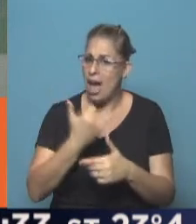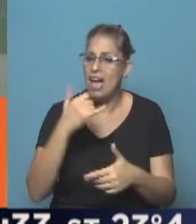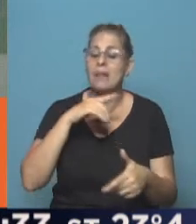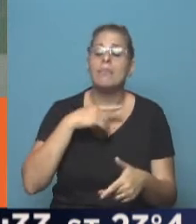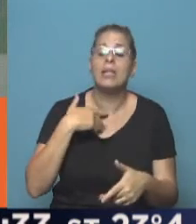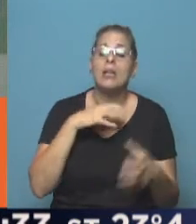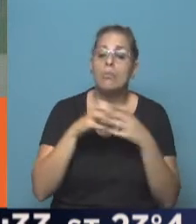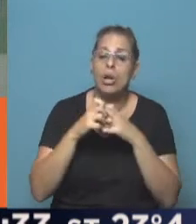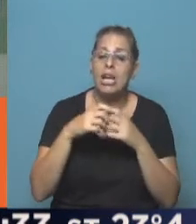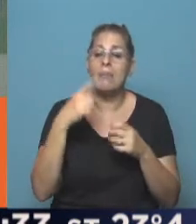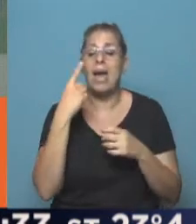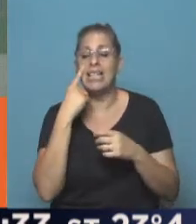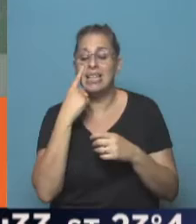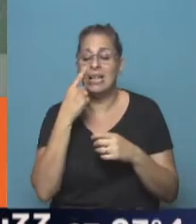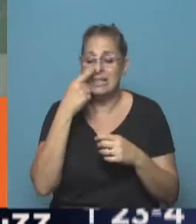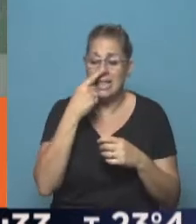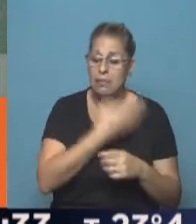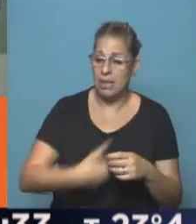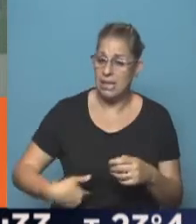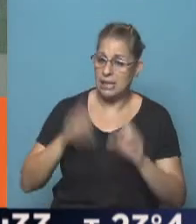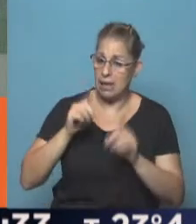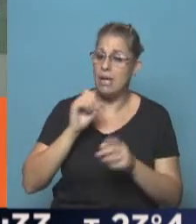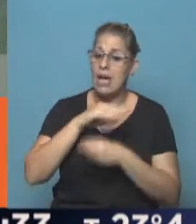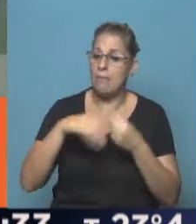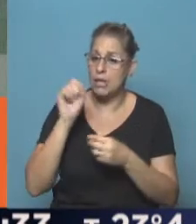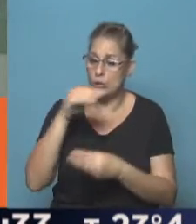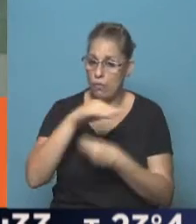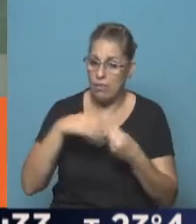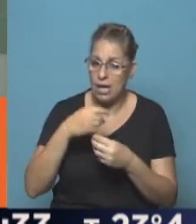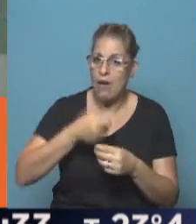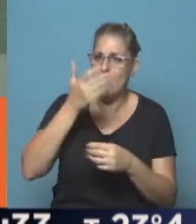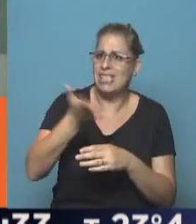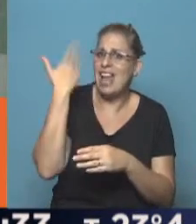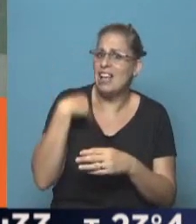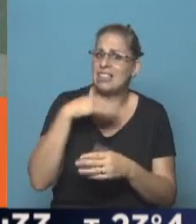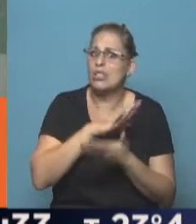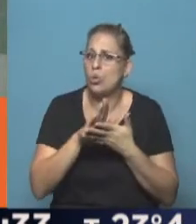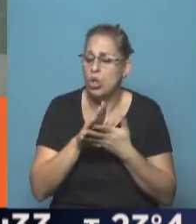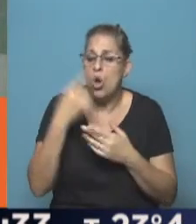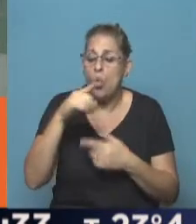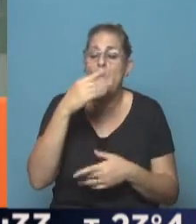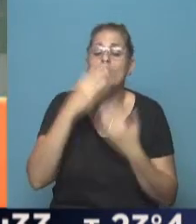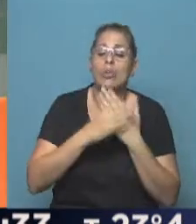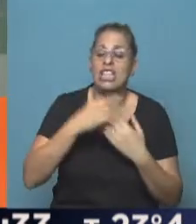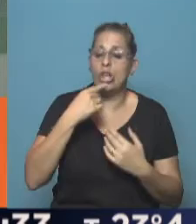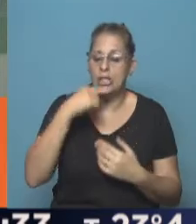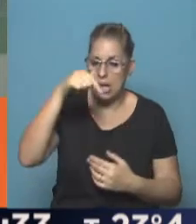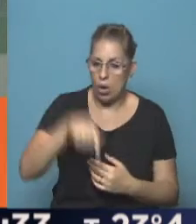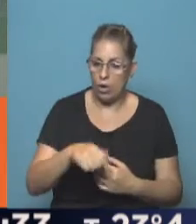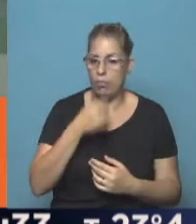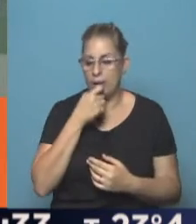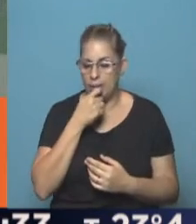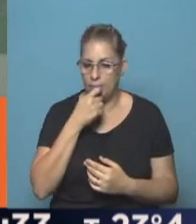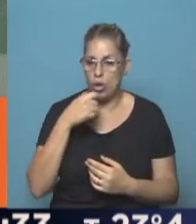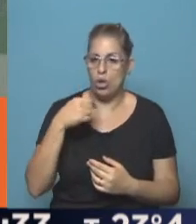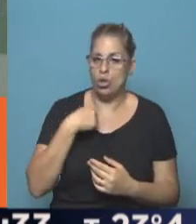interés entre el presidente y una empresa de su grupo familiar. Pero cuánto más fácil hubiera sido hacerlo antes. Antes, exactamente. Cuando el ministro dice hoy, por ejemplo, que